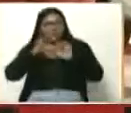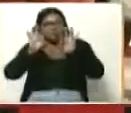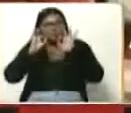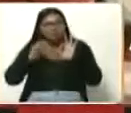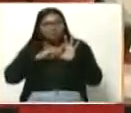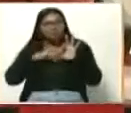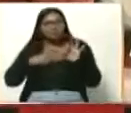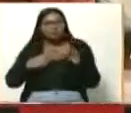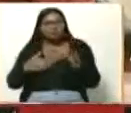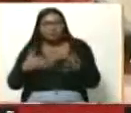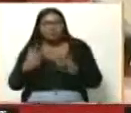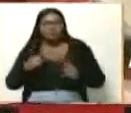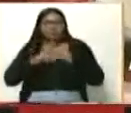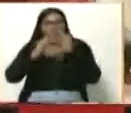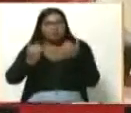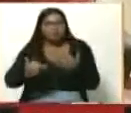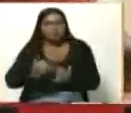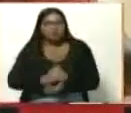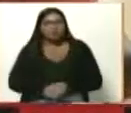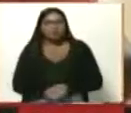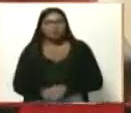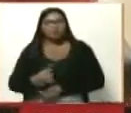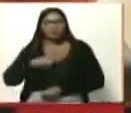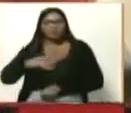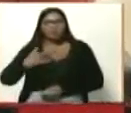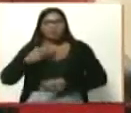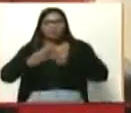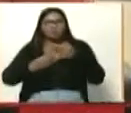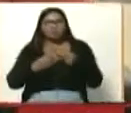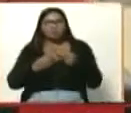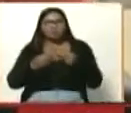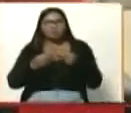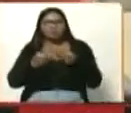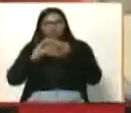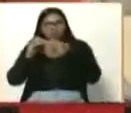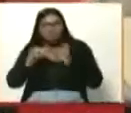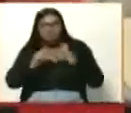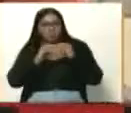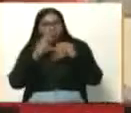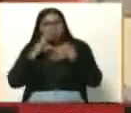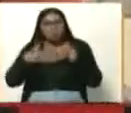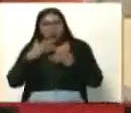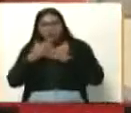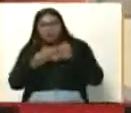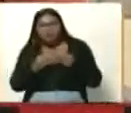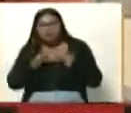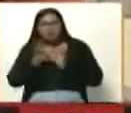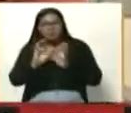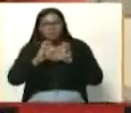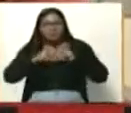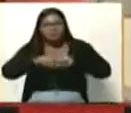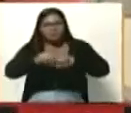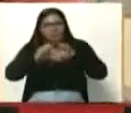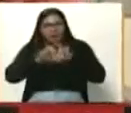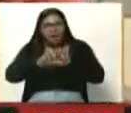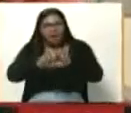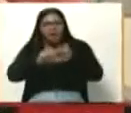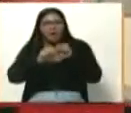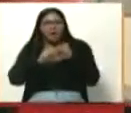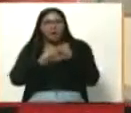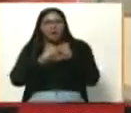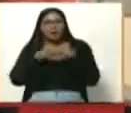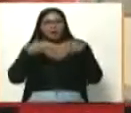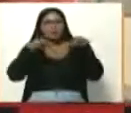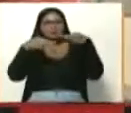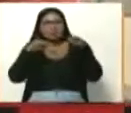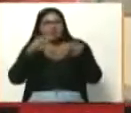la que vas a poder conseguirte allí. Y si quieres aprender a hacer tu nacimiento, allí lo vas a poder hacer, por ejemplo, de barro, de telas. Hace